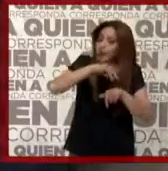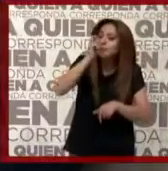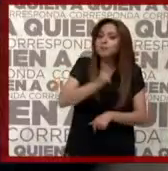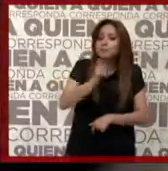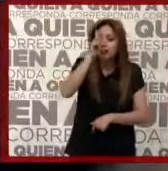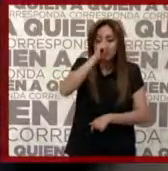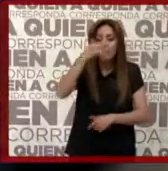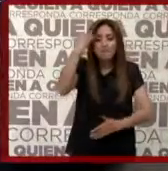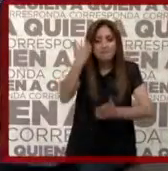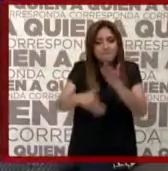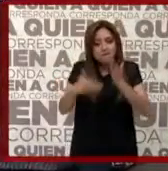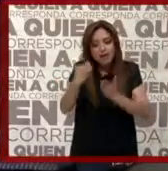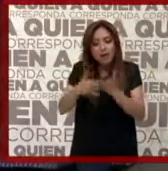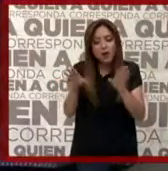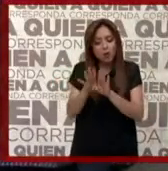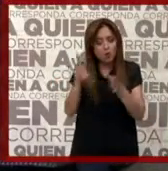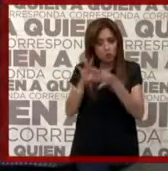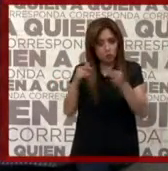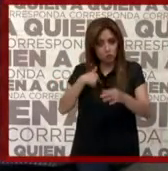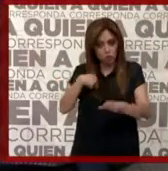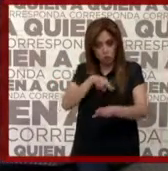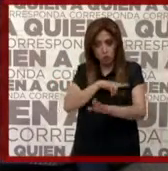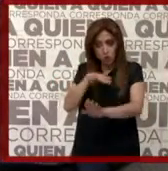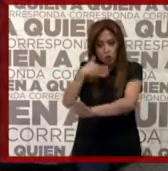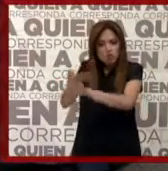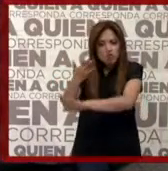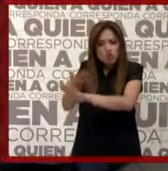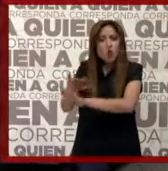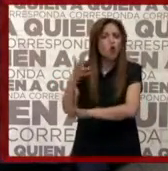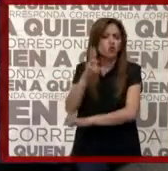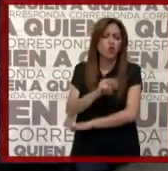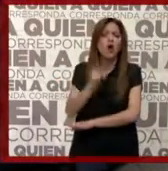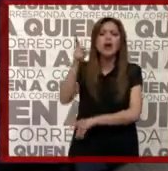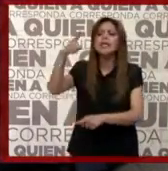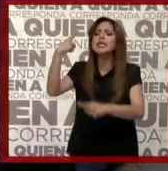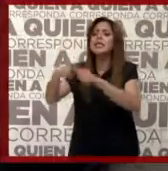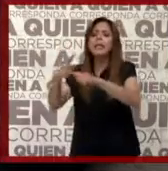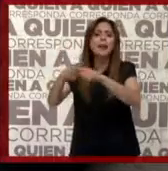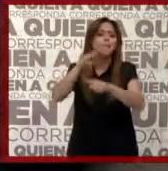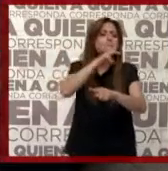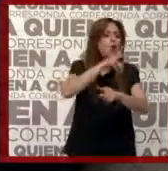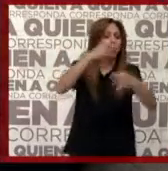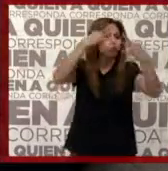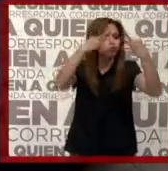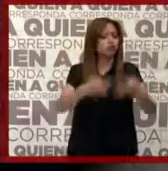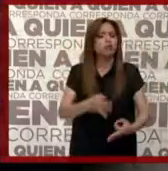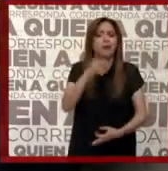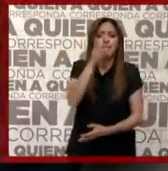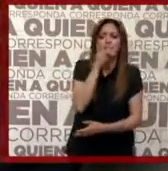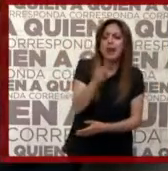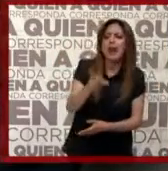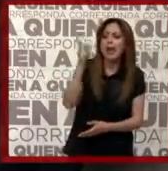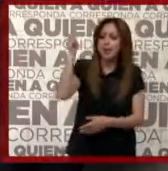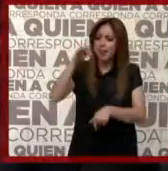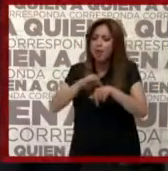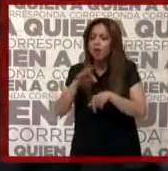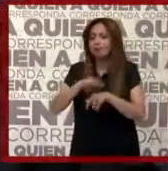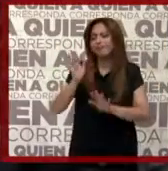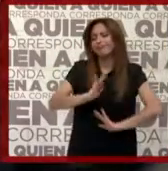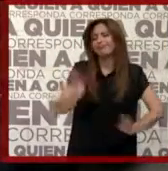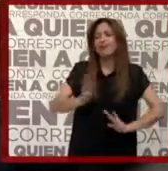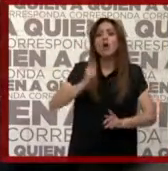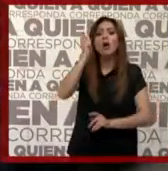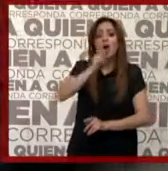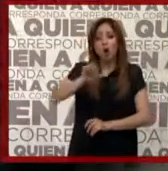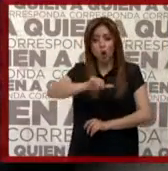aterrizar no los vamos a juzgar ni es un concurso de este de a ver quién se mejor quien habla más propio hablarnos a la gente hay muchos que lo hacen